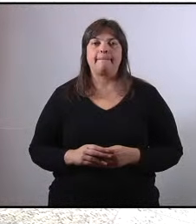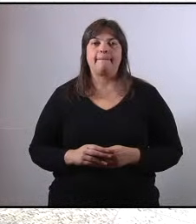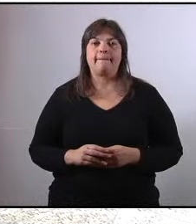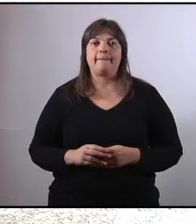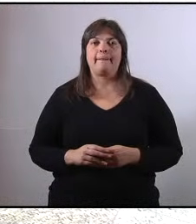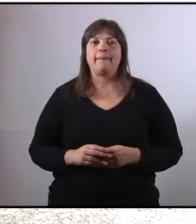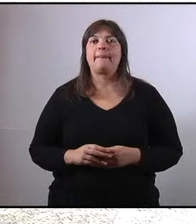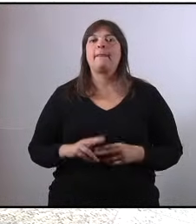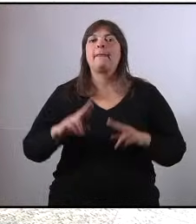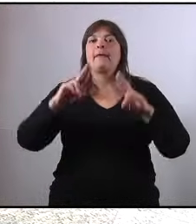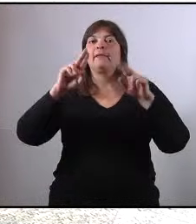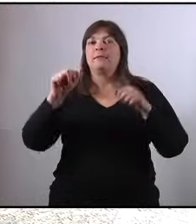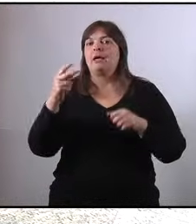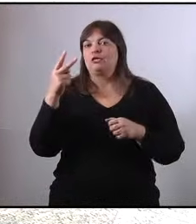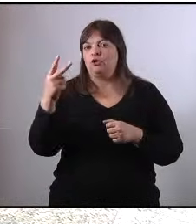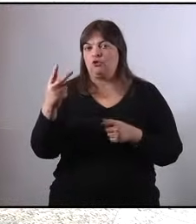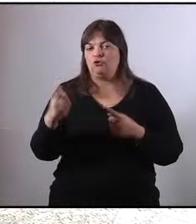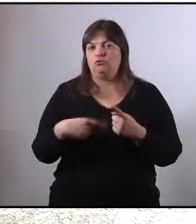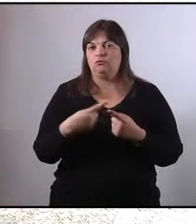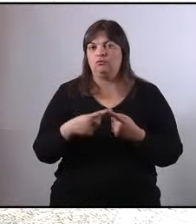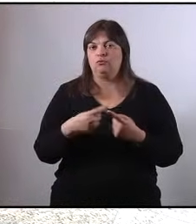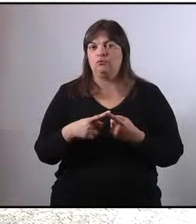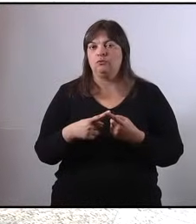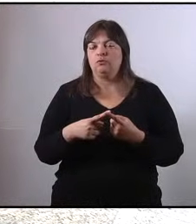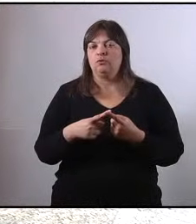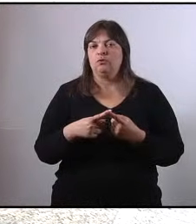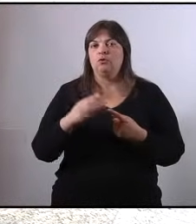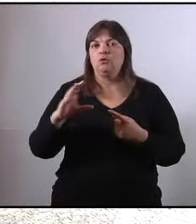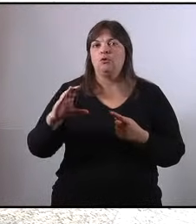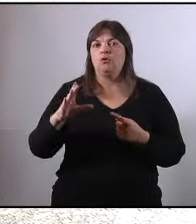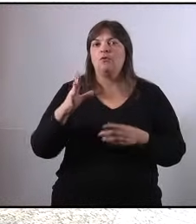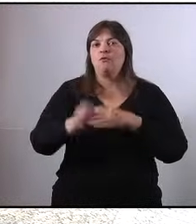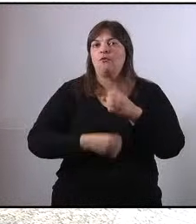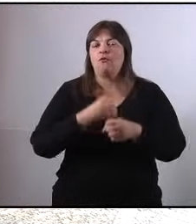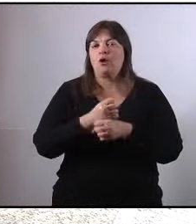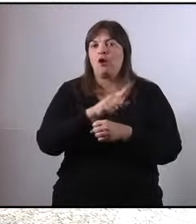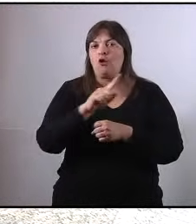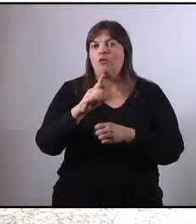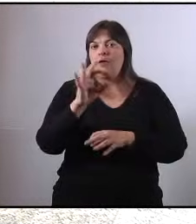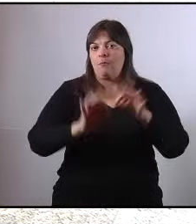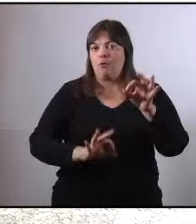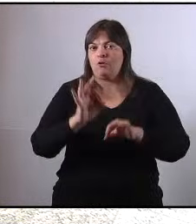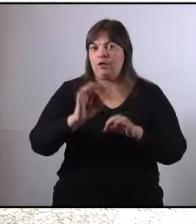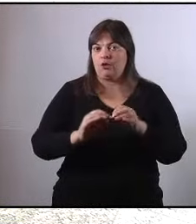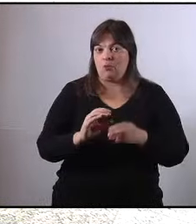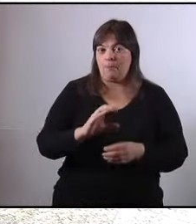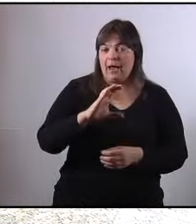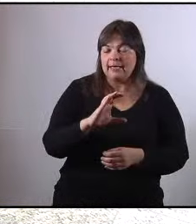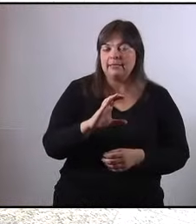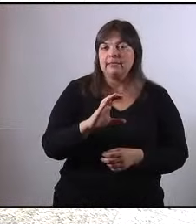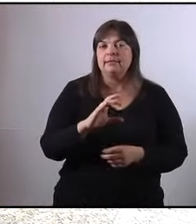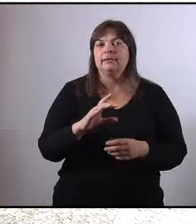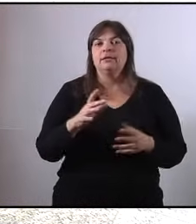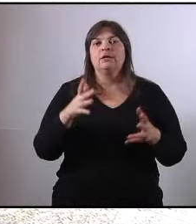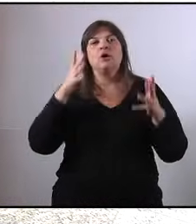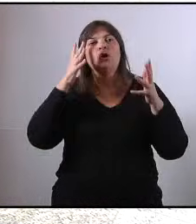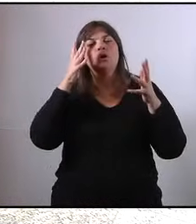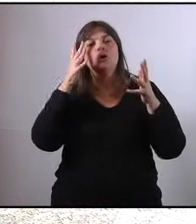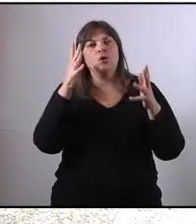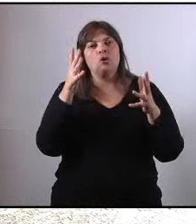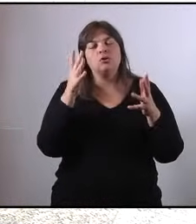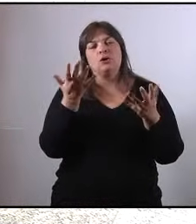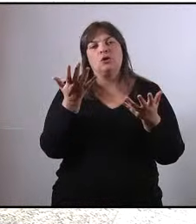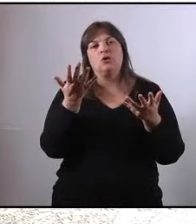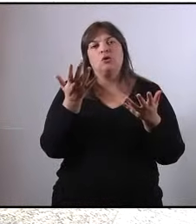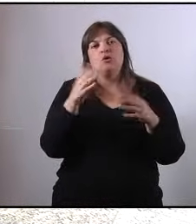Sobre otros dos asuntos, la subida de sueldo de los funcionarios del 11%, ¿sí? Una vez que el Consejo de Ministros dé el visto bueno,